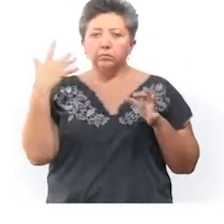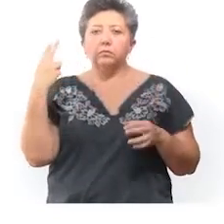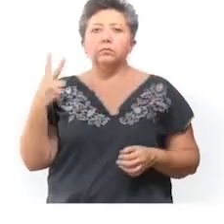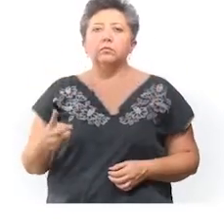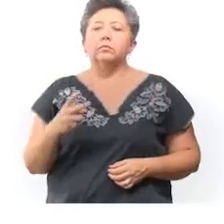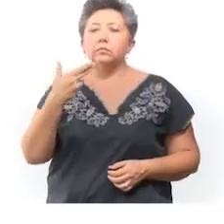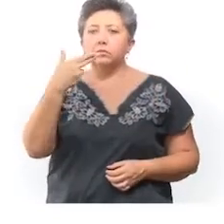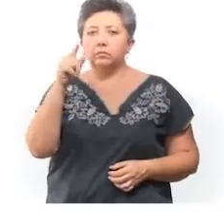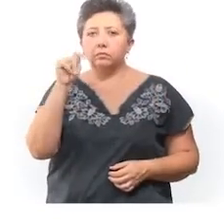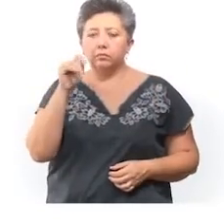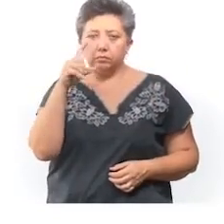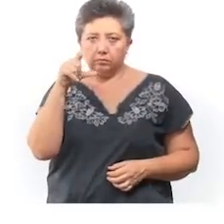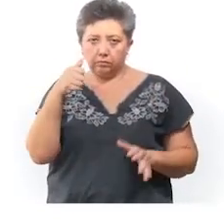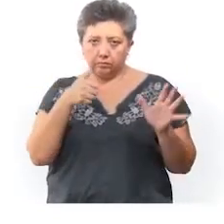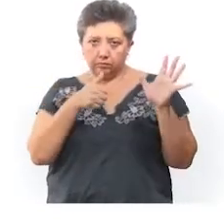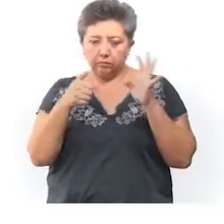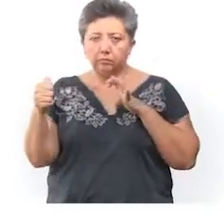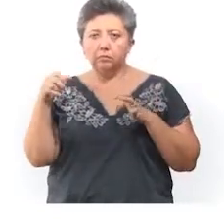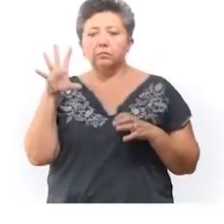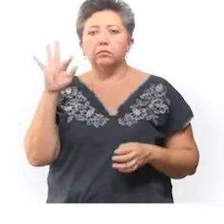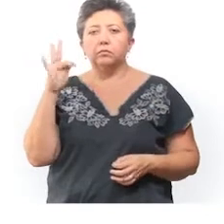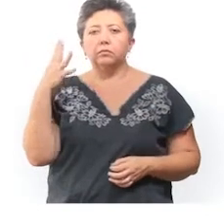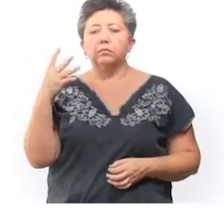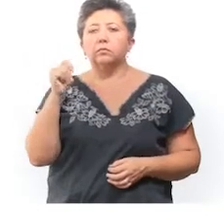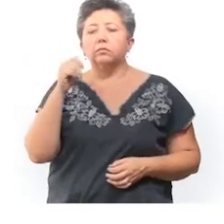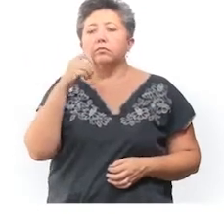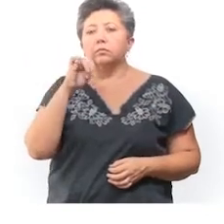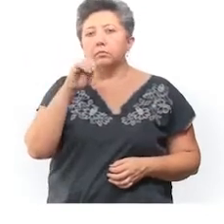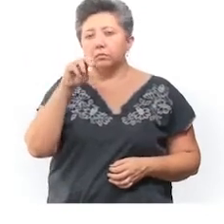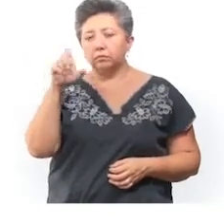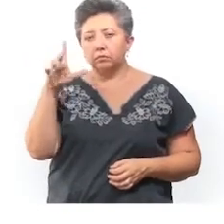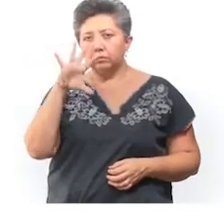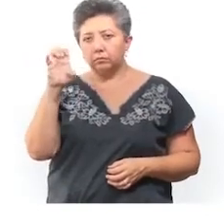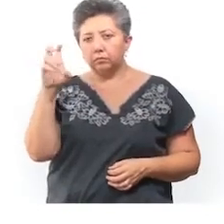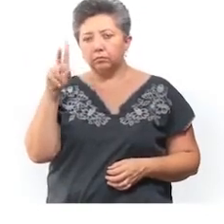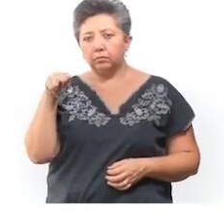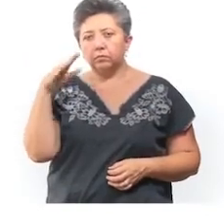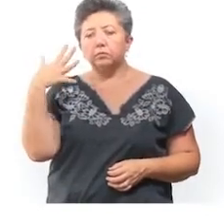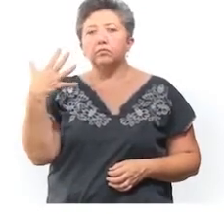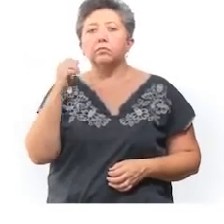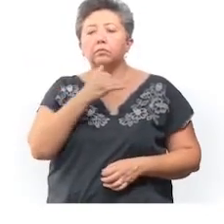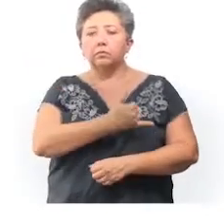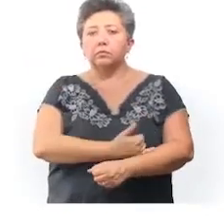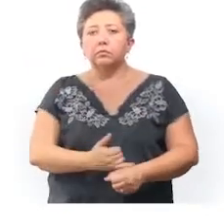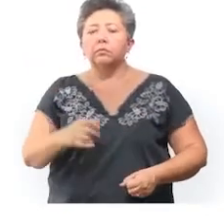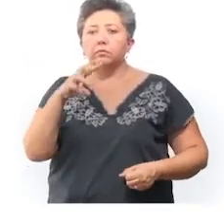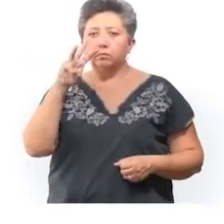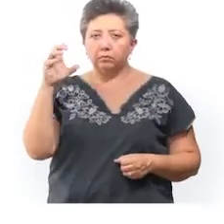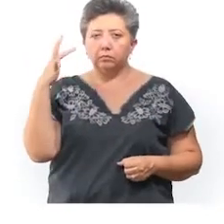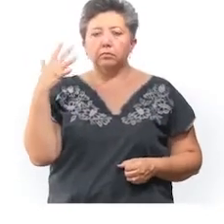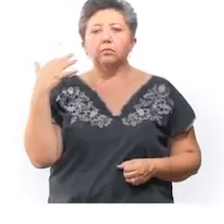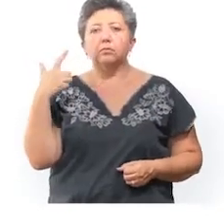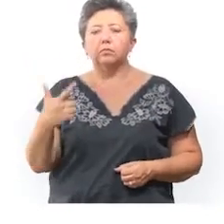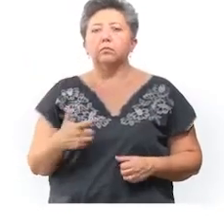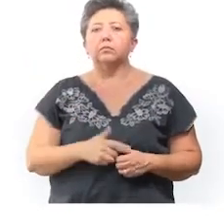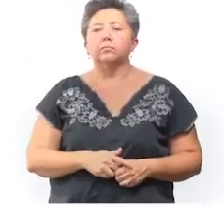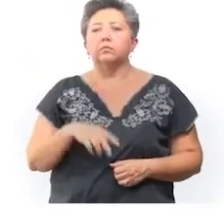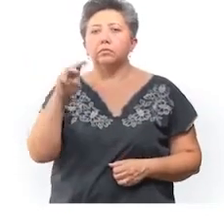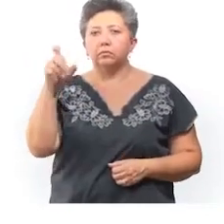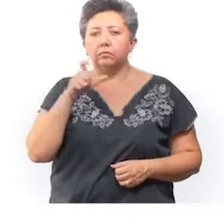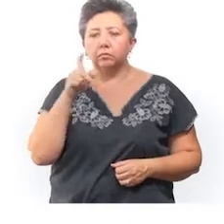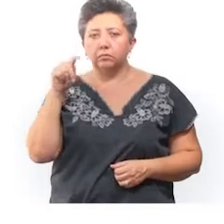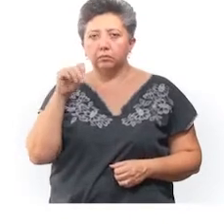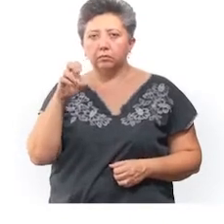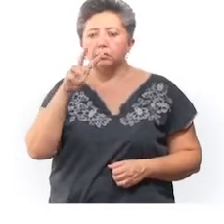752, Junucmá, 649, Motul, 585, Izamal, 357,